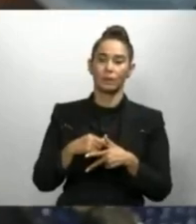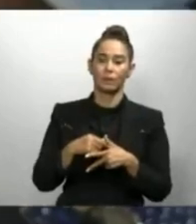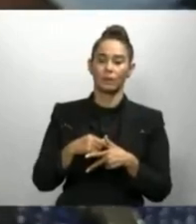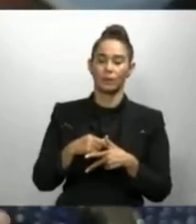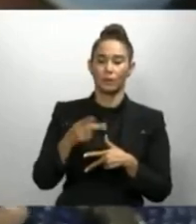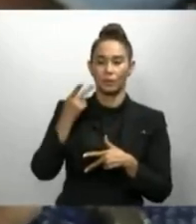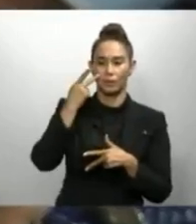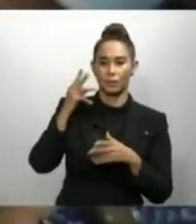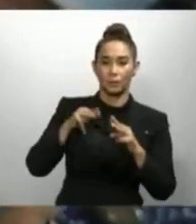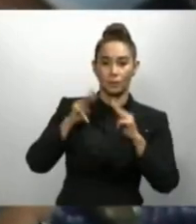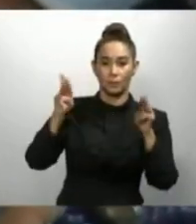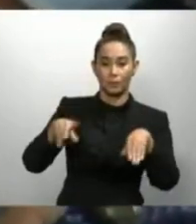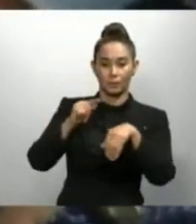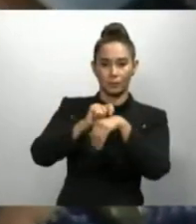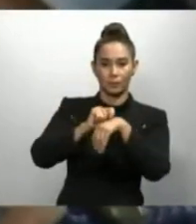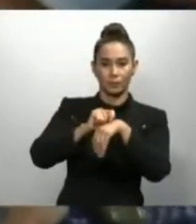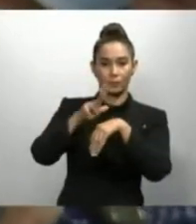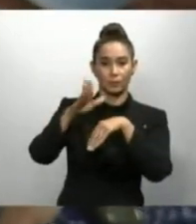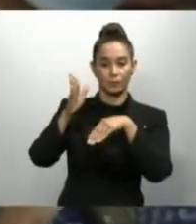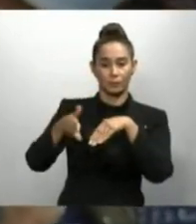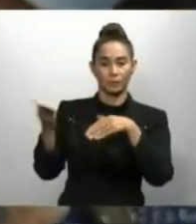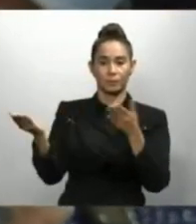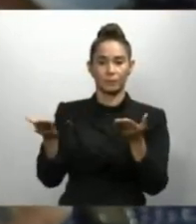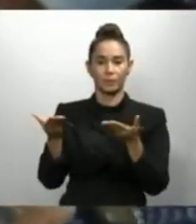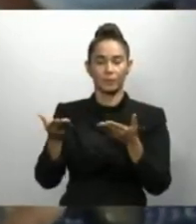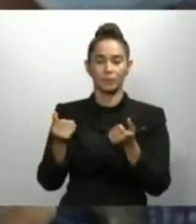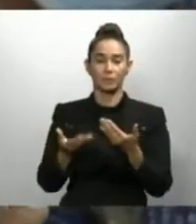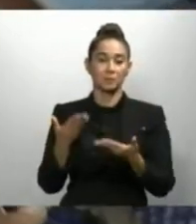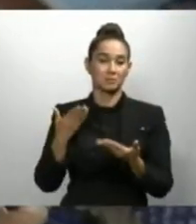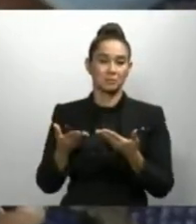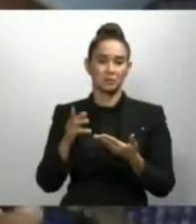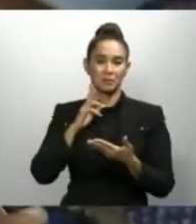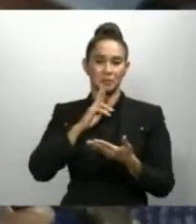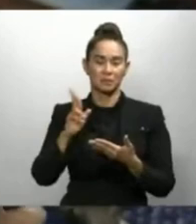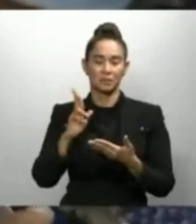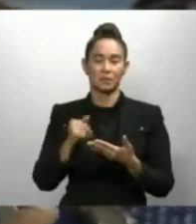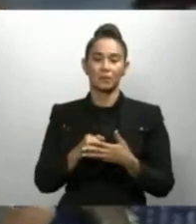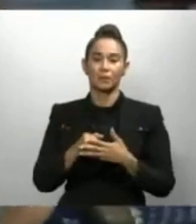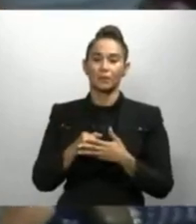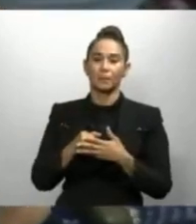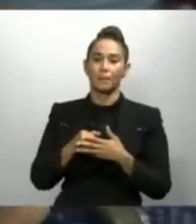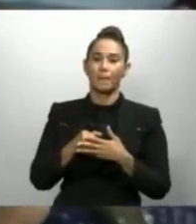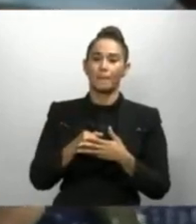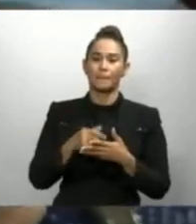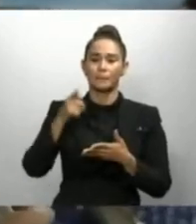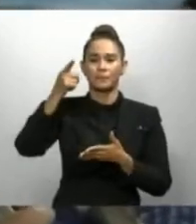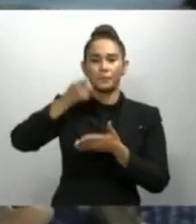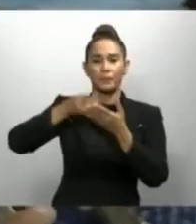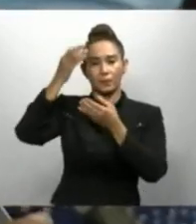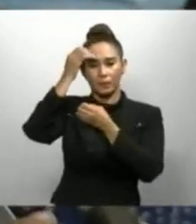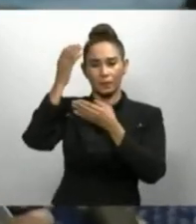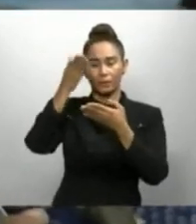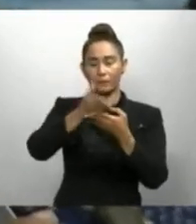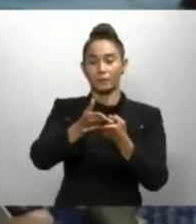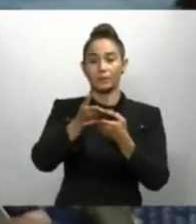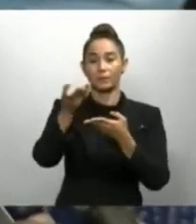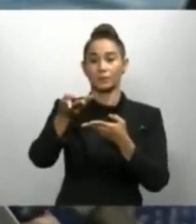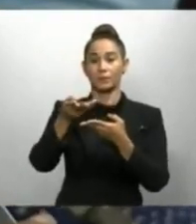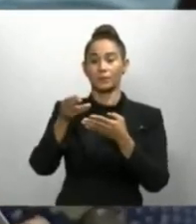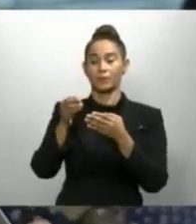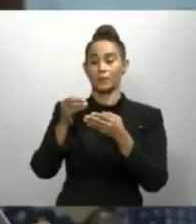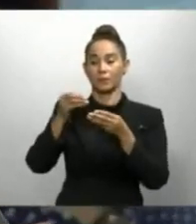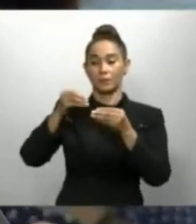de Turismo aquí, ¿alguno de ustedes me puede responder qué reportes tienen de ventas y fabricación de